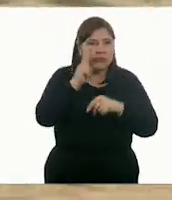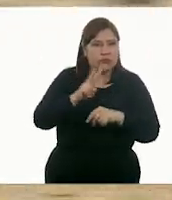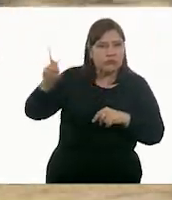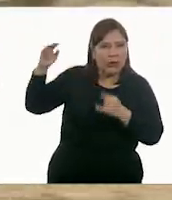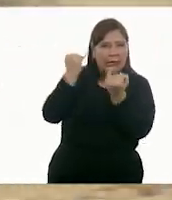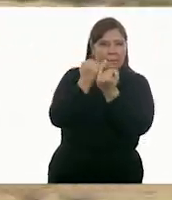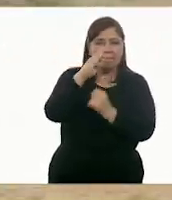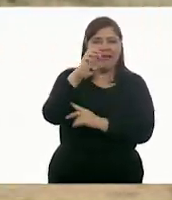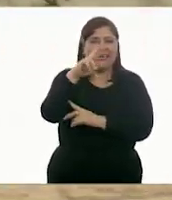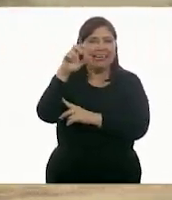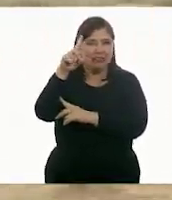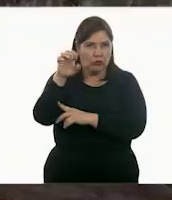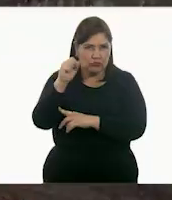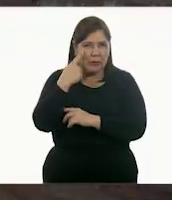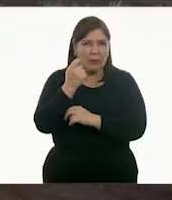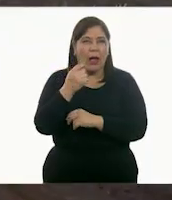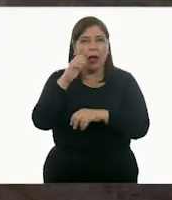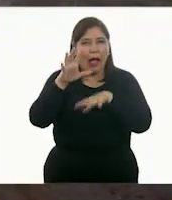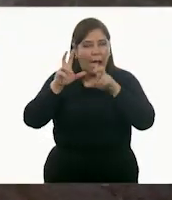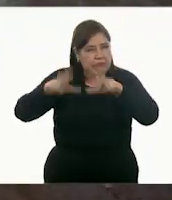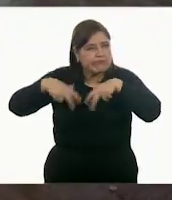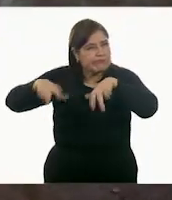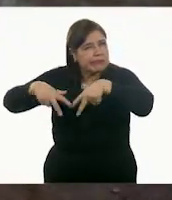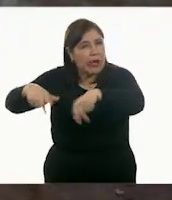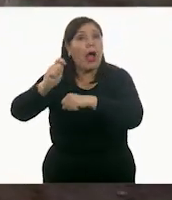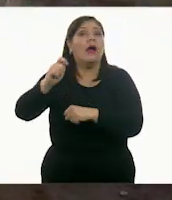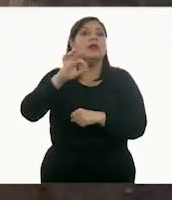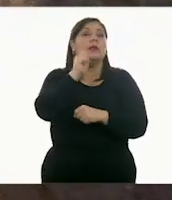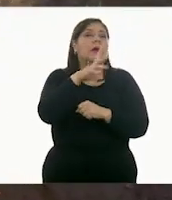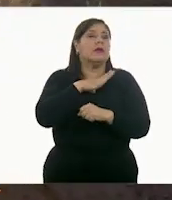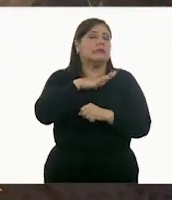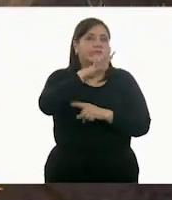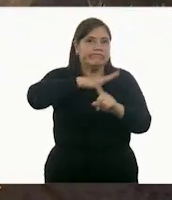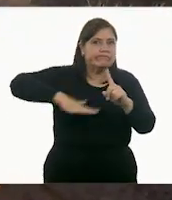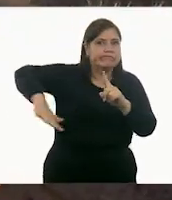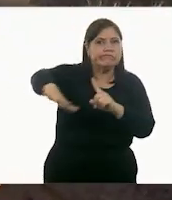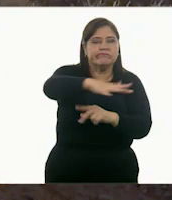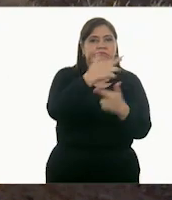y pastaron en ese paraíso.